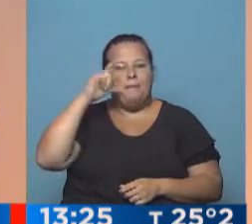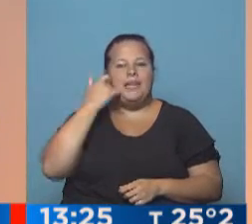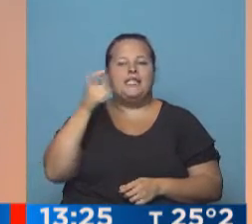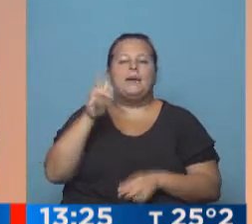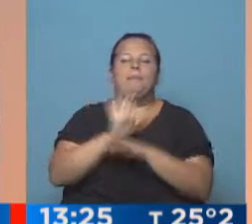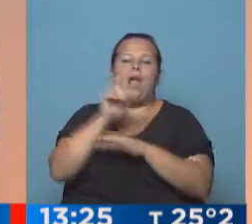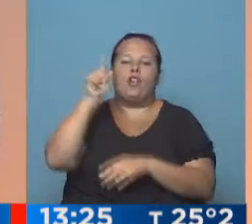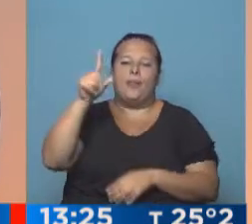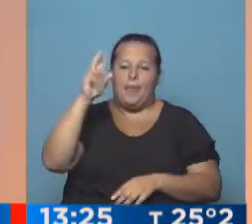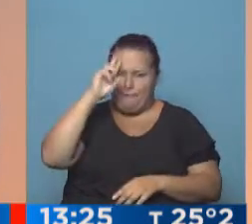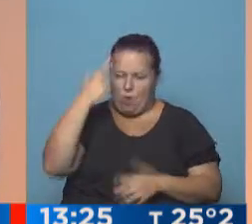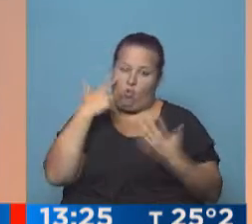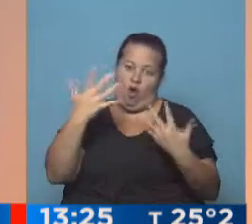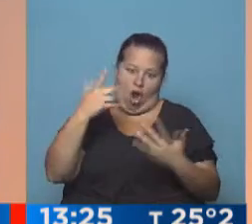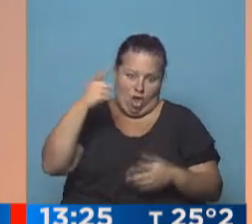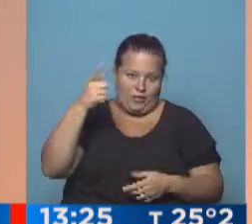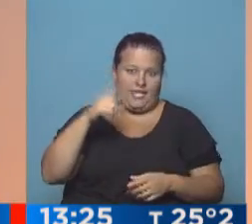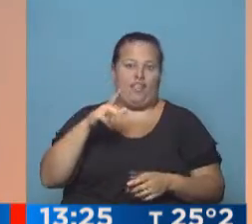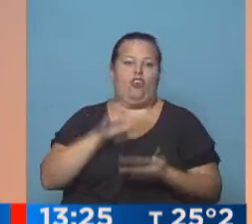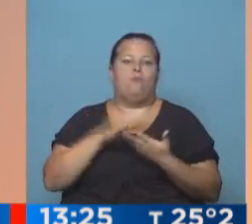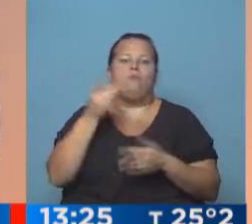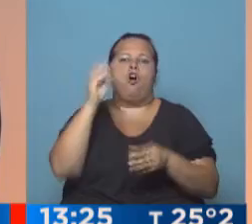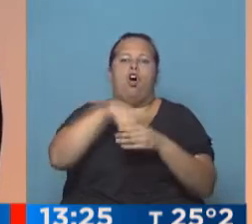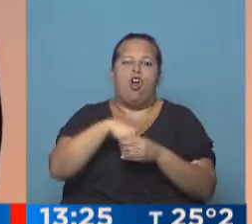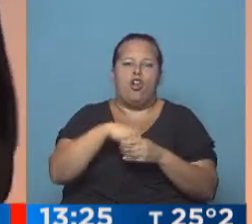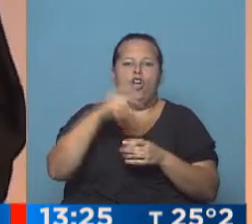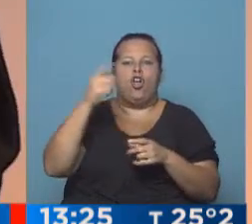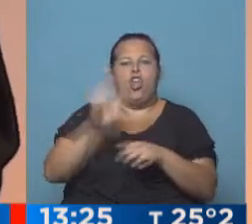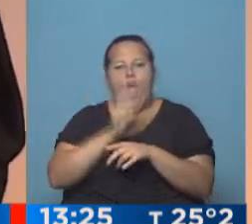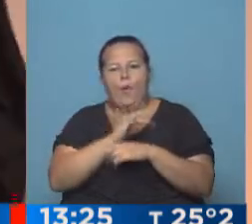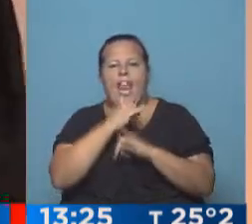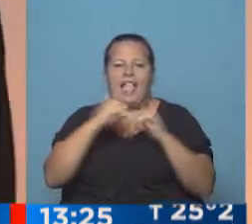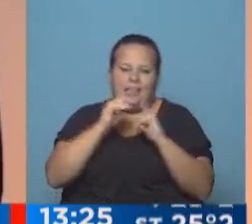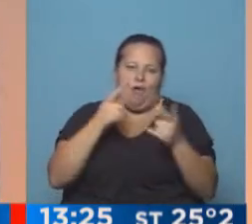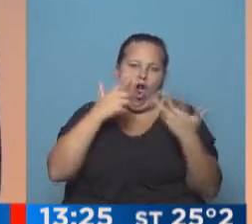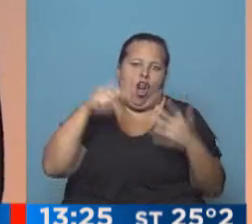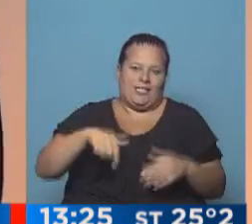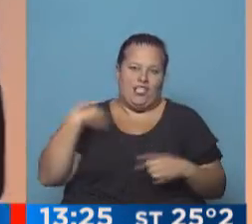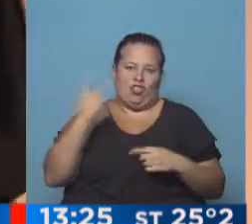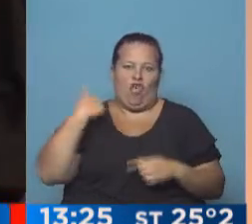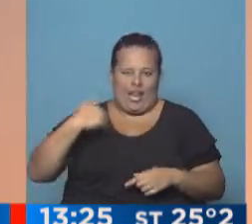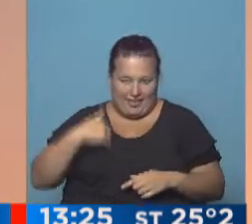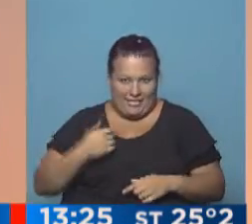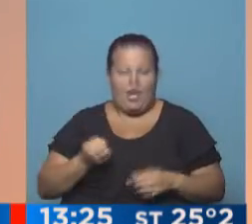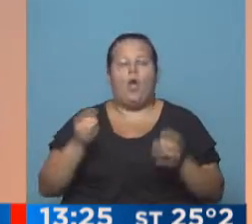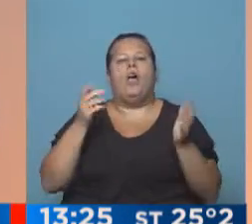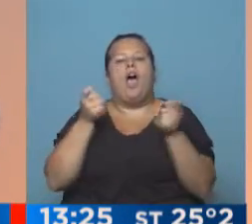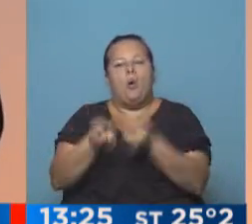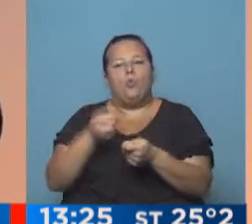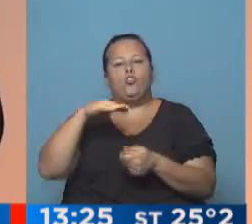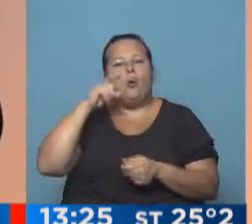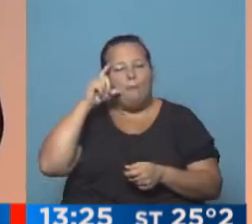que es muy reconocido en el mundo por su participación en novelas y series y muy conocido también aquí para el público argentino. Acompaña a Christian